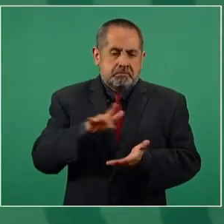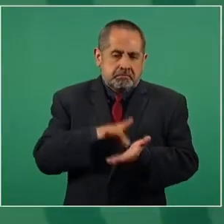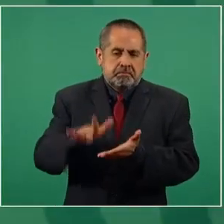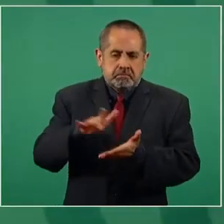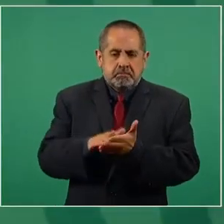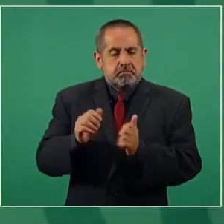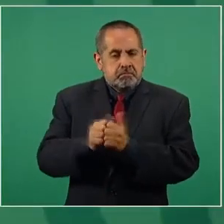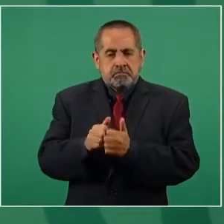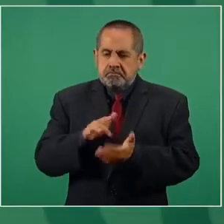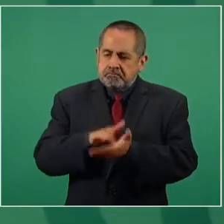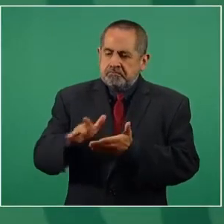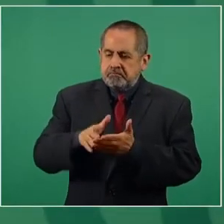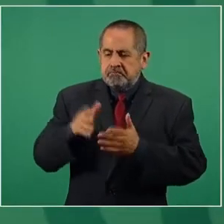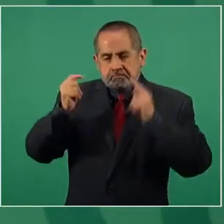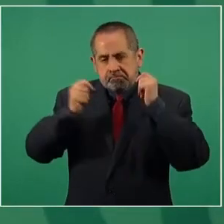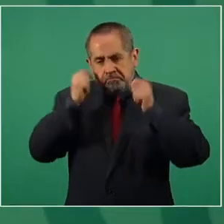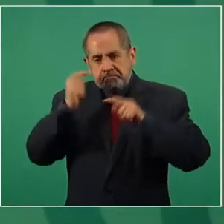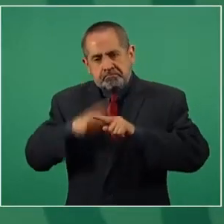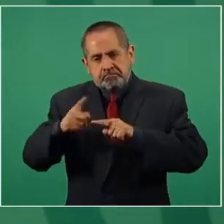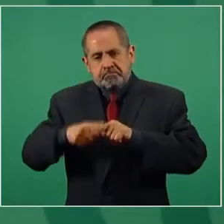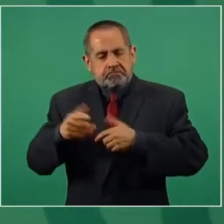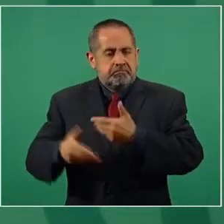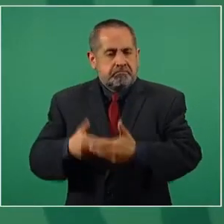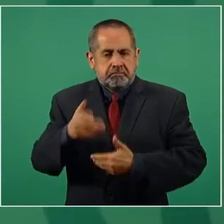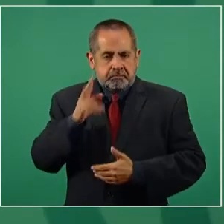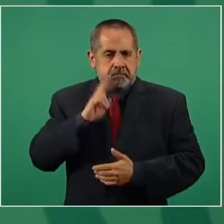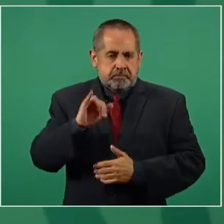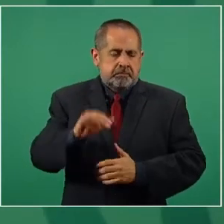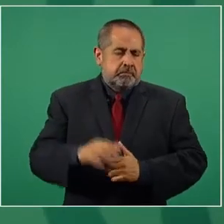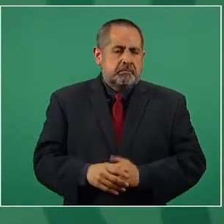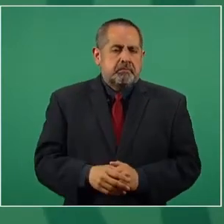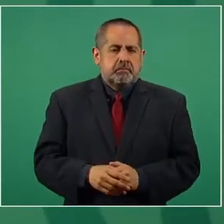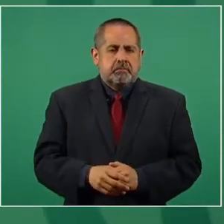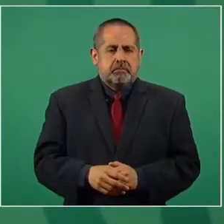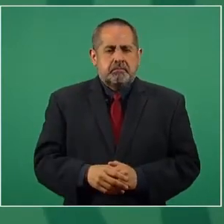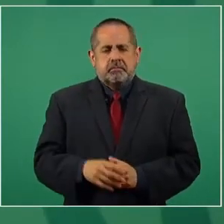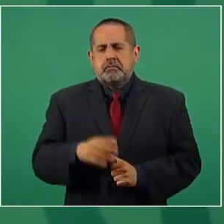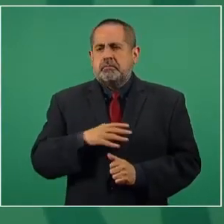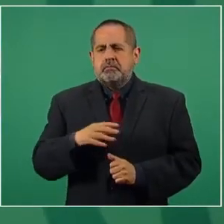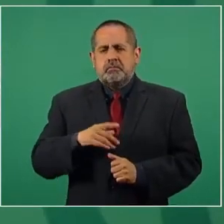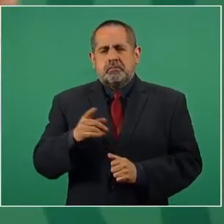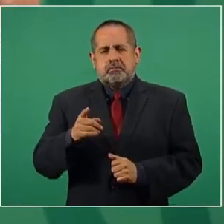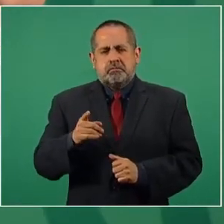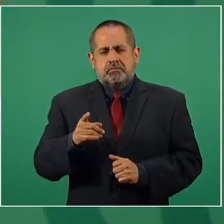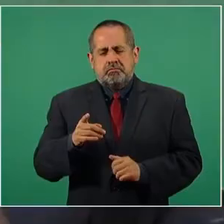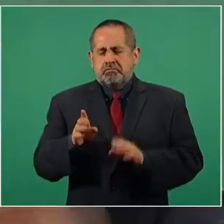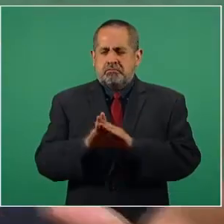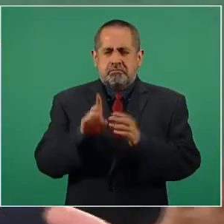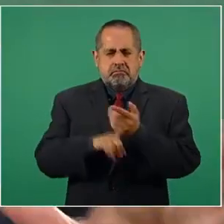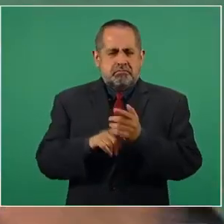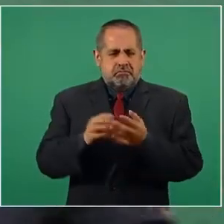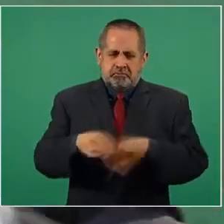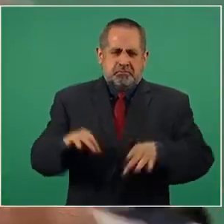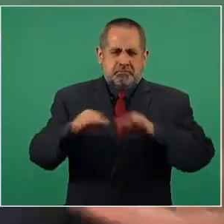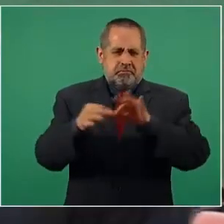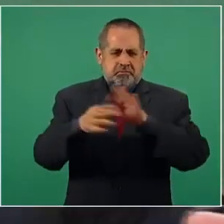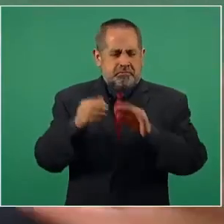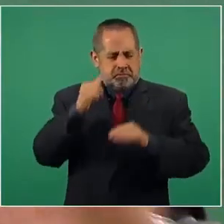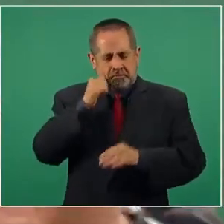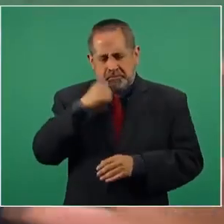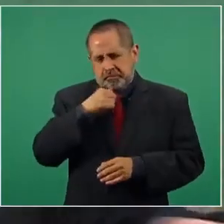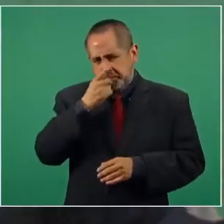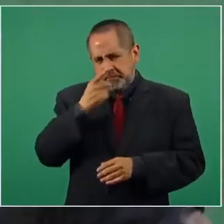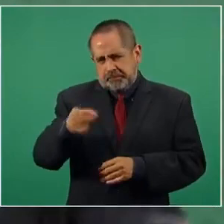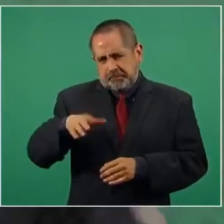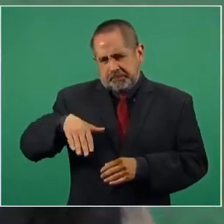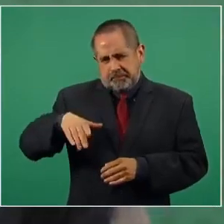apoyando toda la actividad turística. Hay cuestiones que son fundamentales, lo decía yo